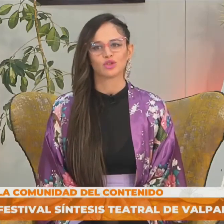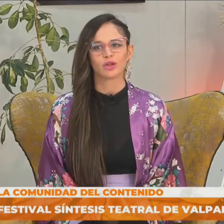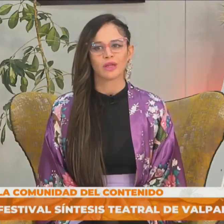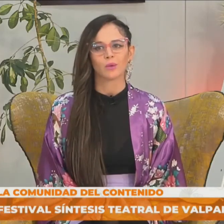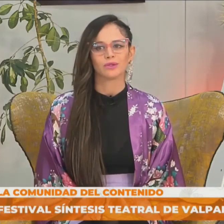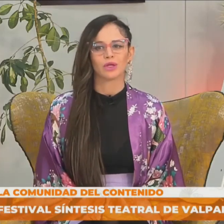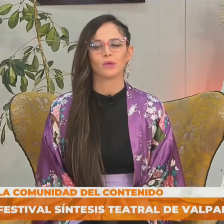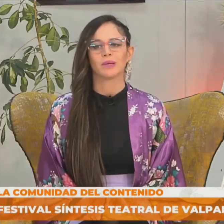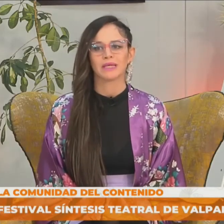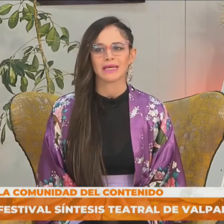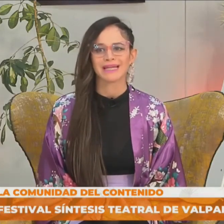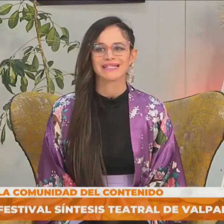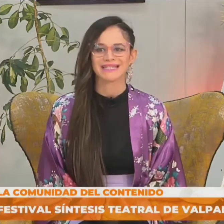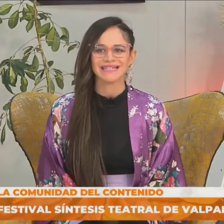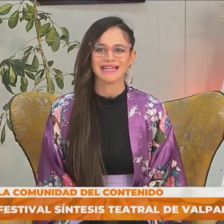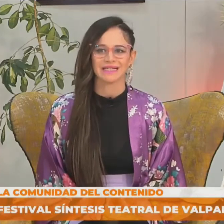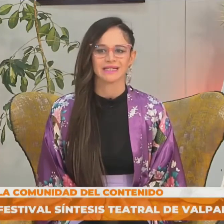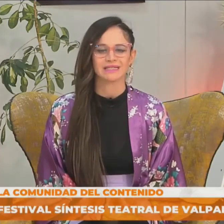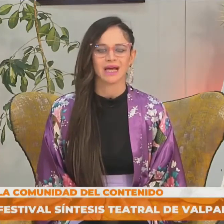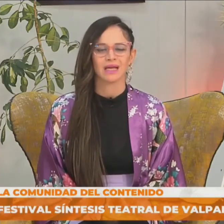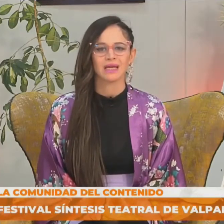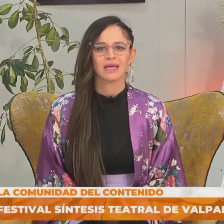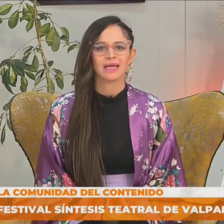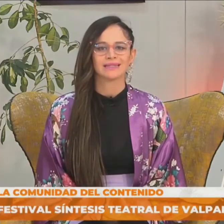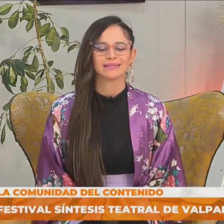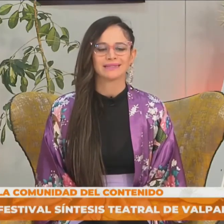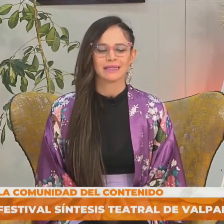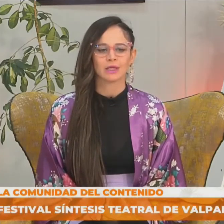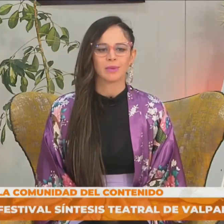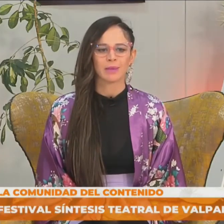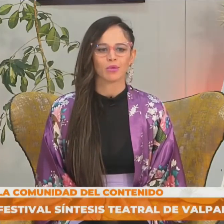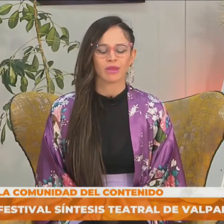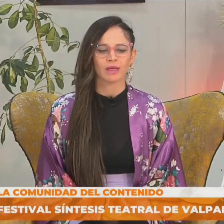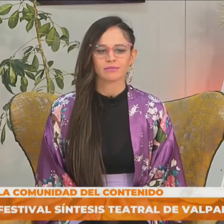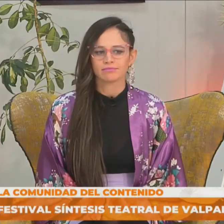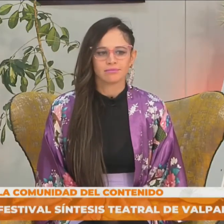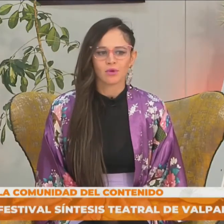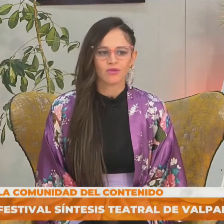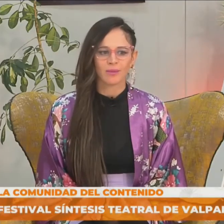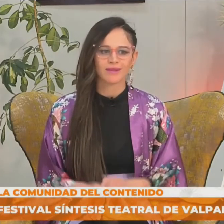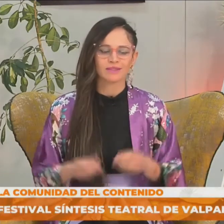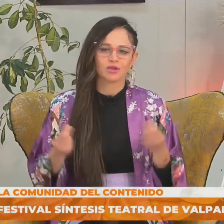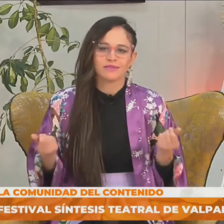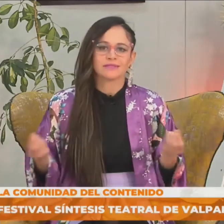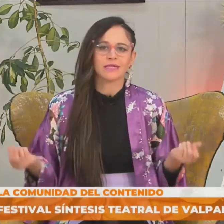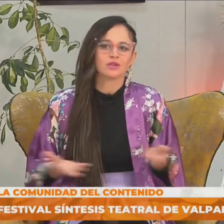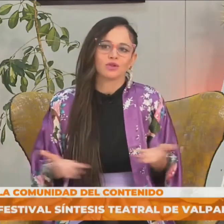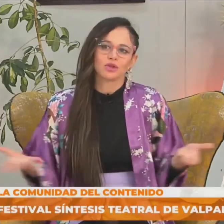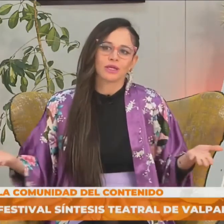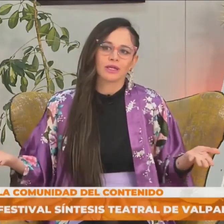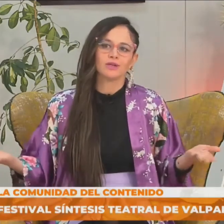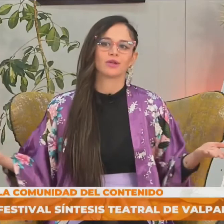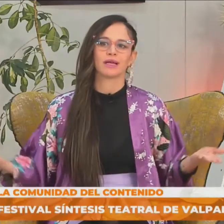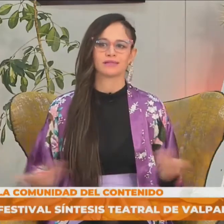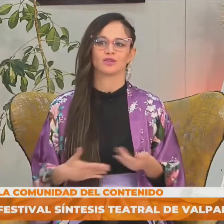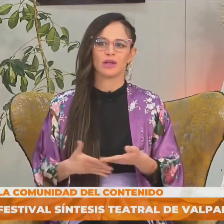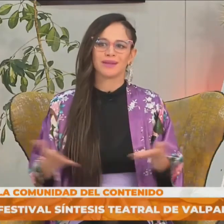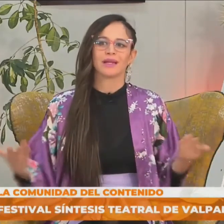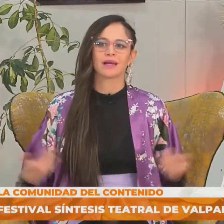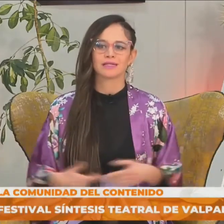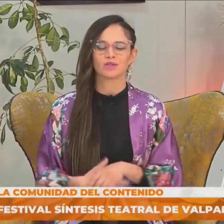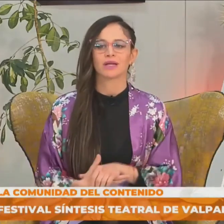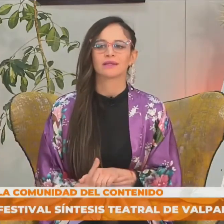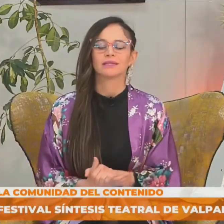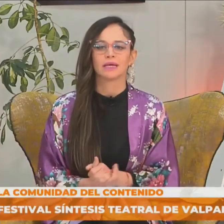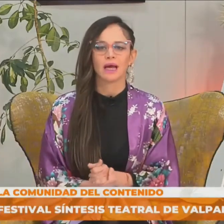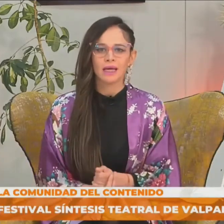sobre todo hoy día cuando hay compañías que necesitan quizás entender para poder, obviamente, solventar todo lo que hacen, no solamente